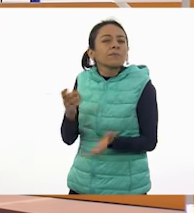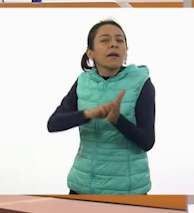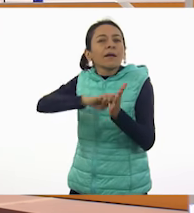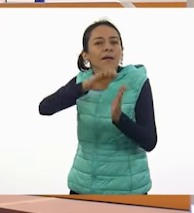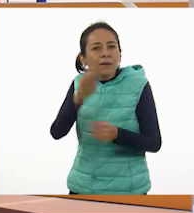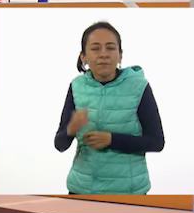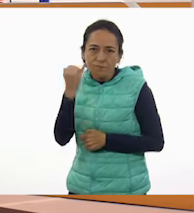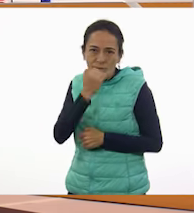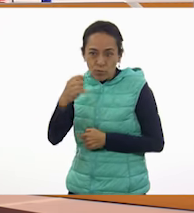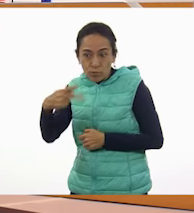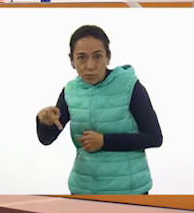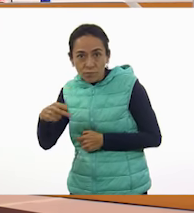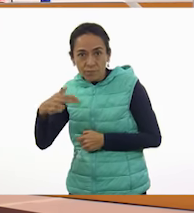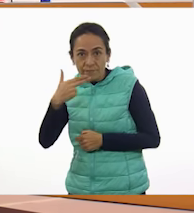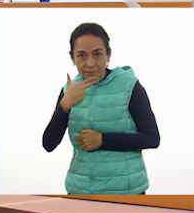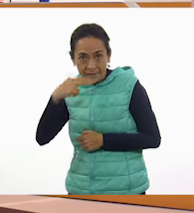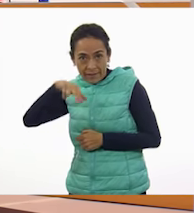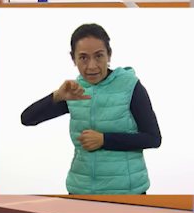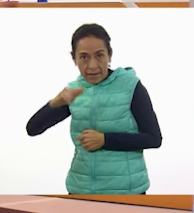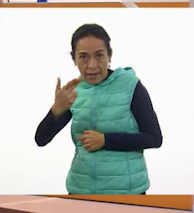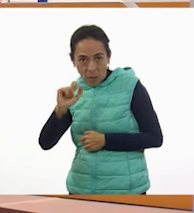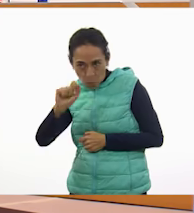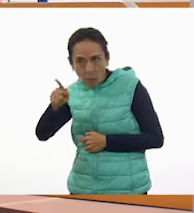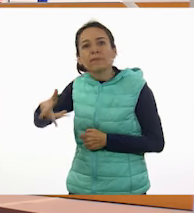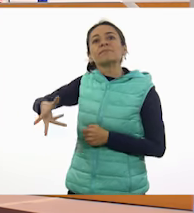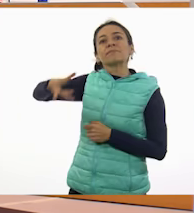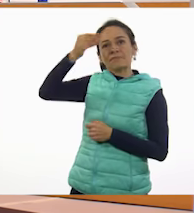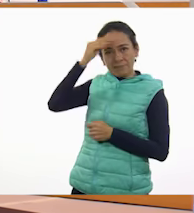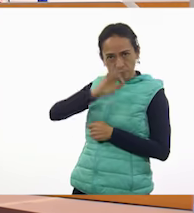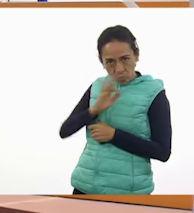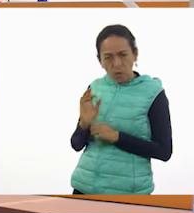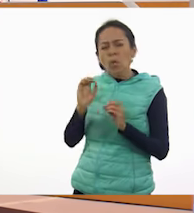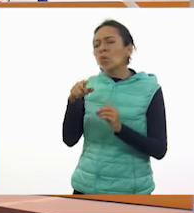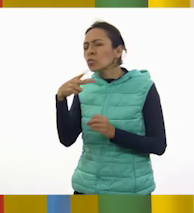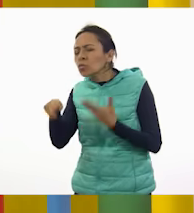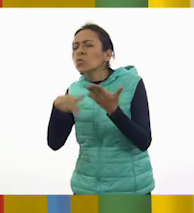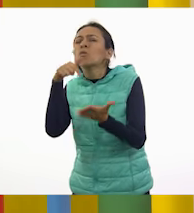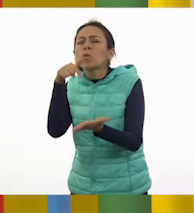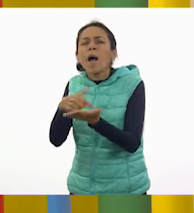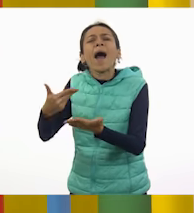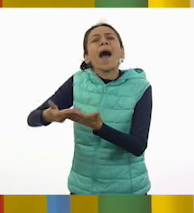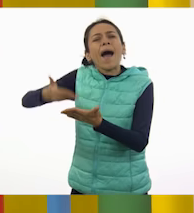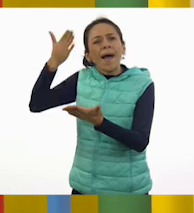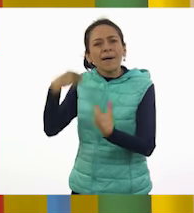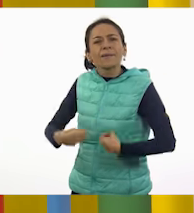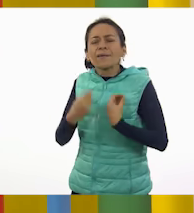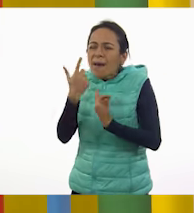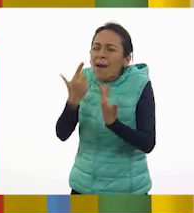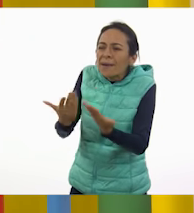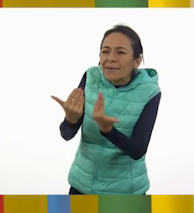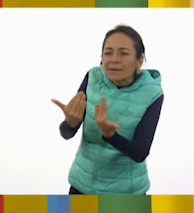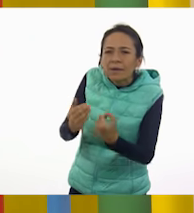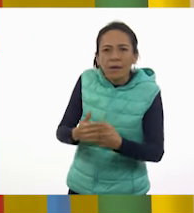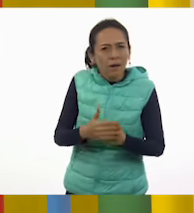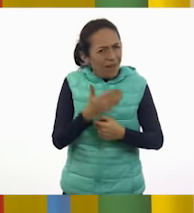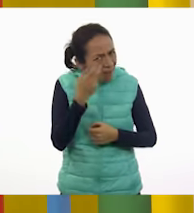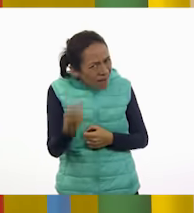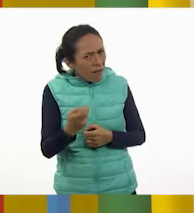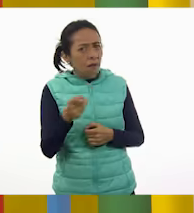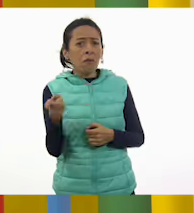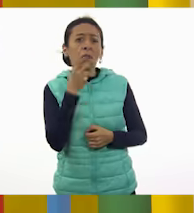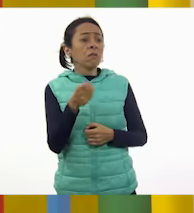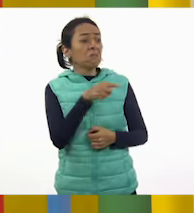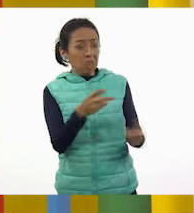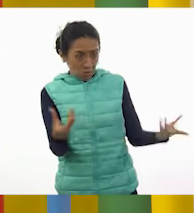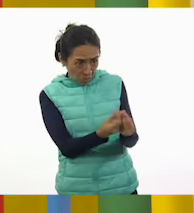o cómo vive la gente del lugar de donde viene Cristina, ¿te parece? Pues sí, no estar ahí nada más diciendo, ay, le va a pegar los piojos. A lo mejor